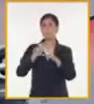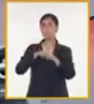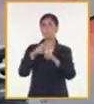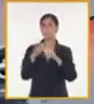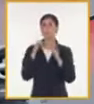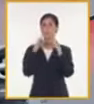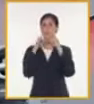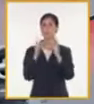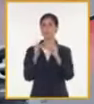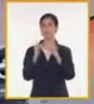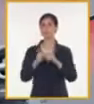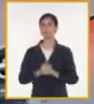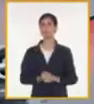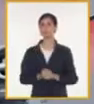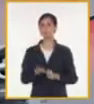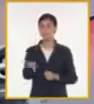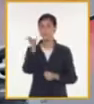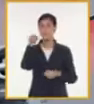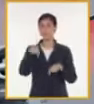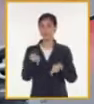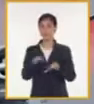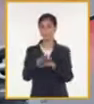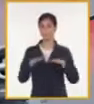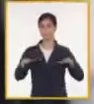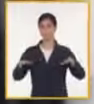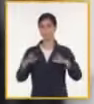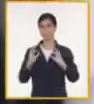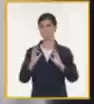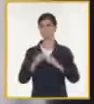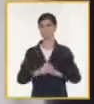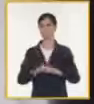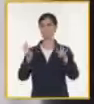invito a que nos acompañen en esta emisión de la mesa